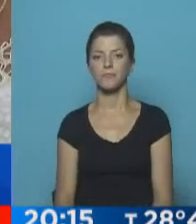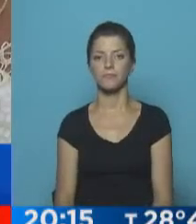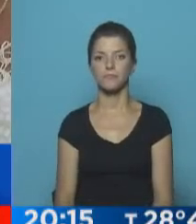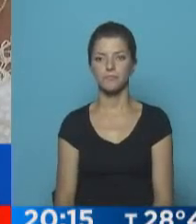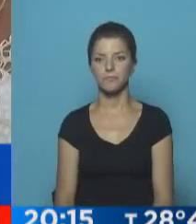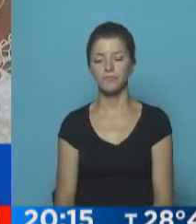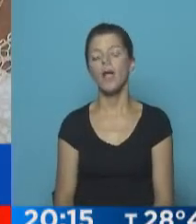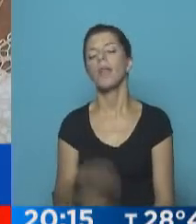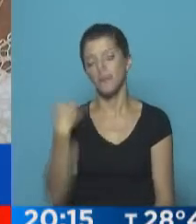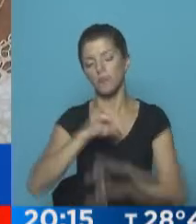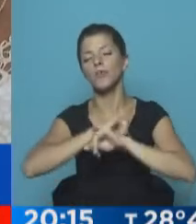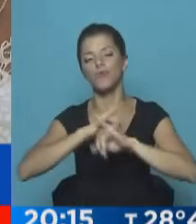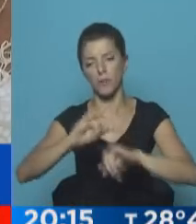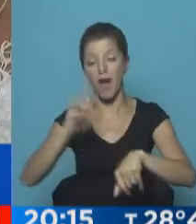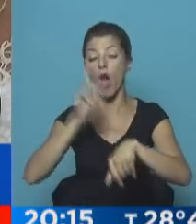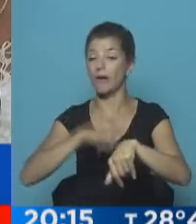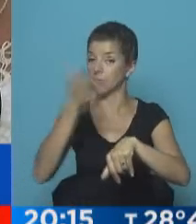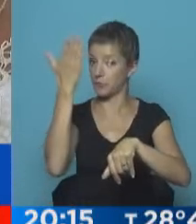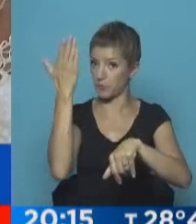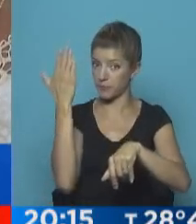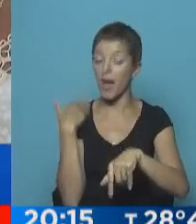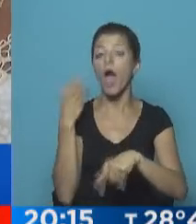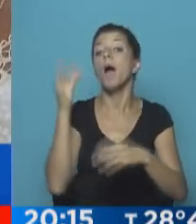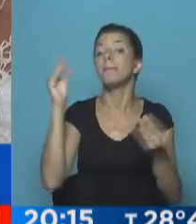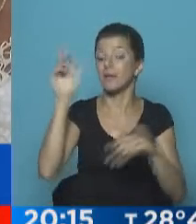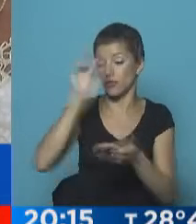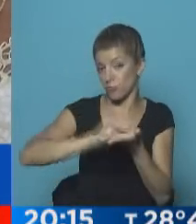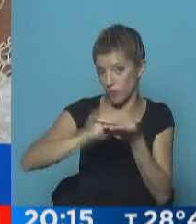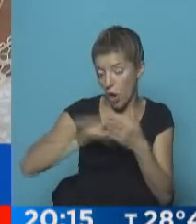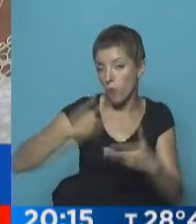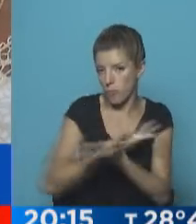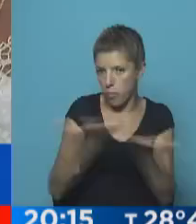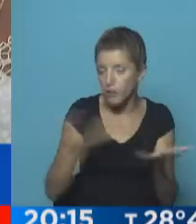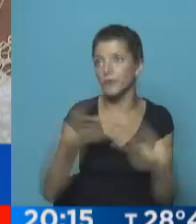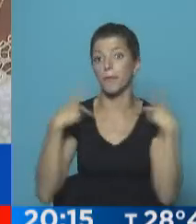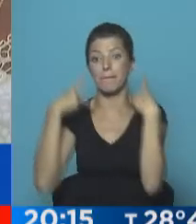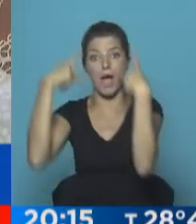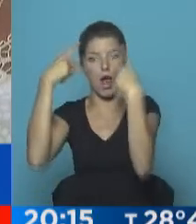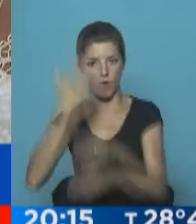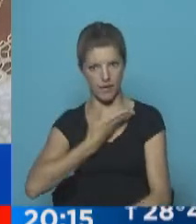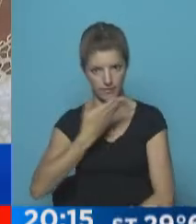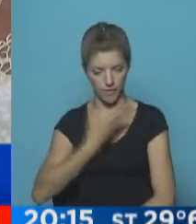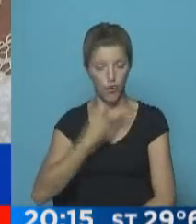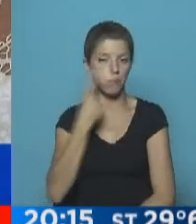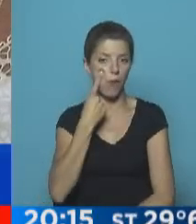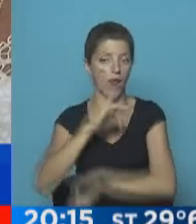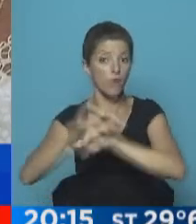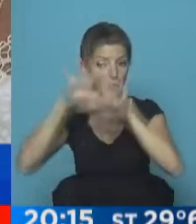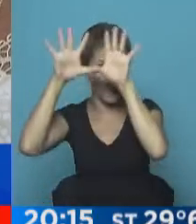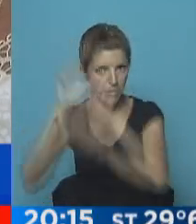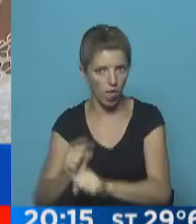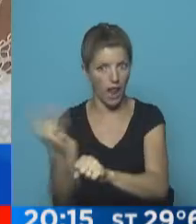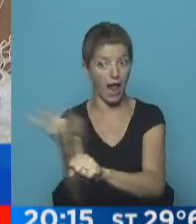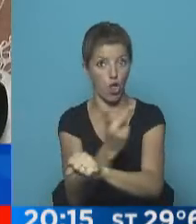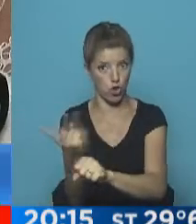Bueno, hay que destacar que en las últimas horas autoridades viajaron rumbo a la provincia de Santa Fe una vez conocida justamente la noticia de la detención de los